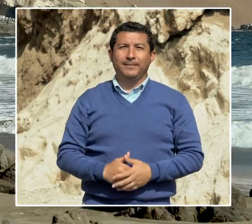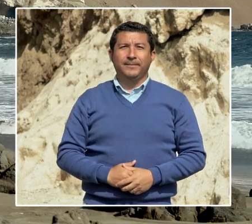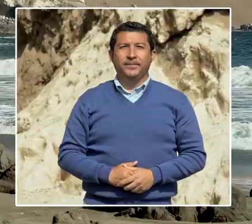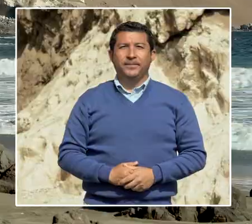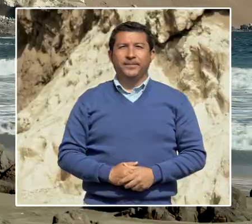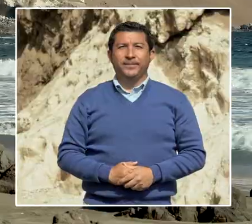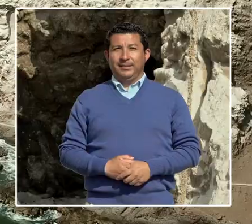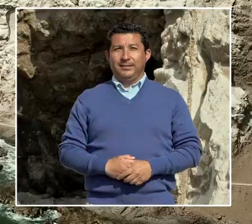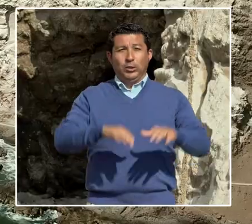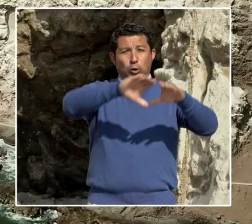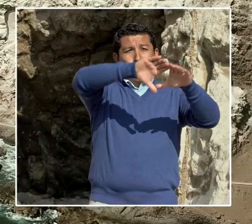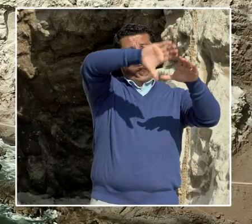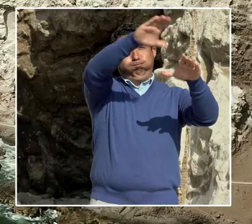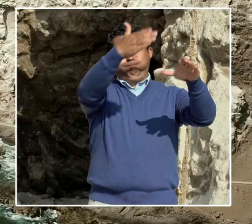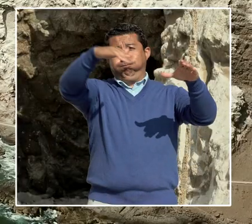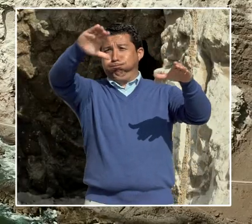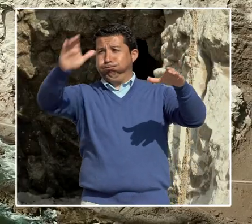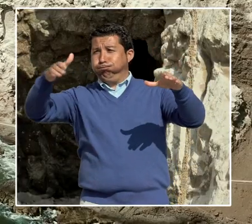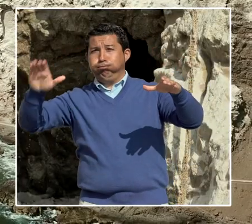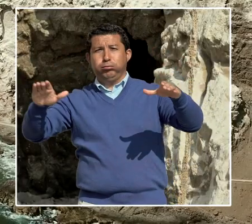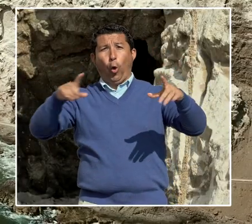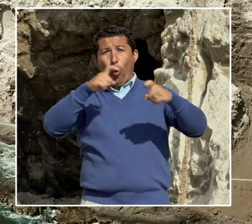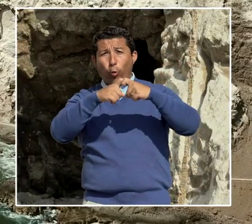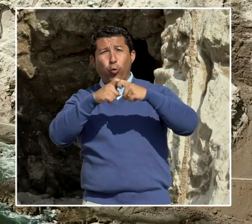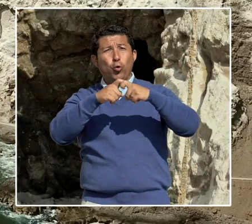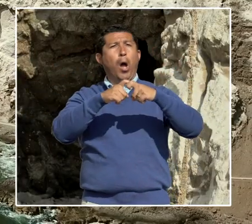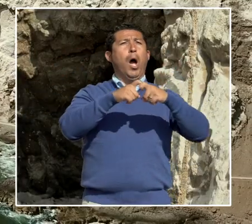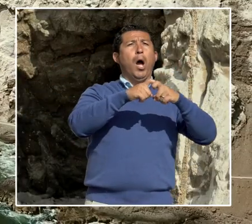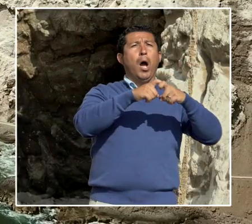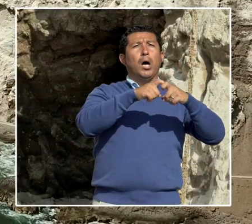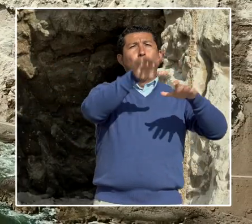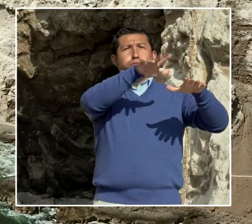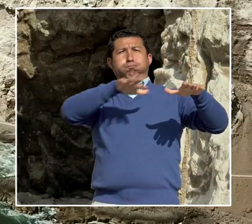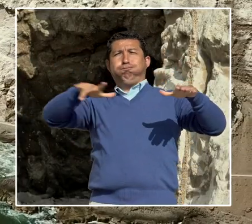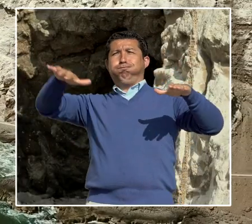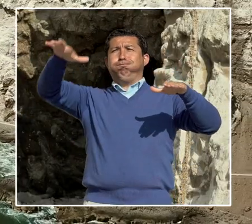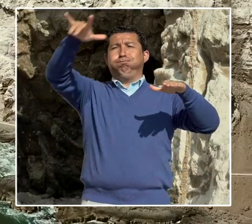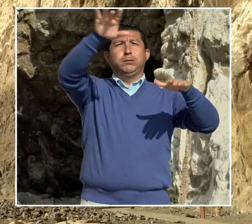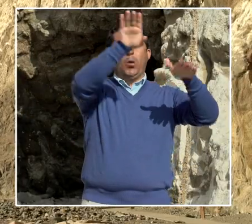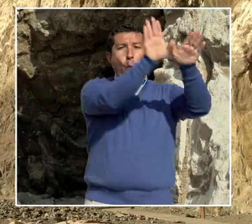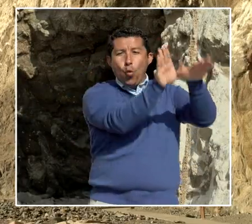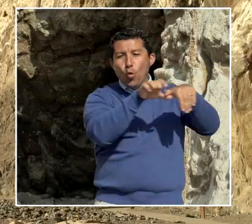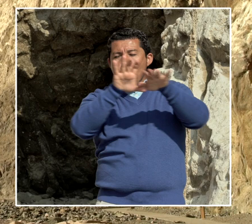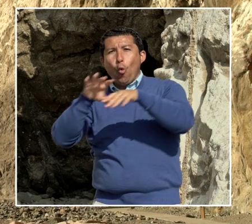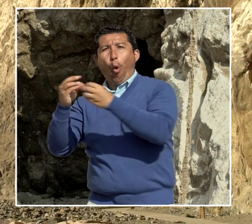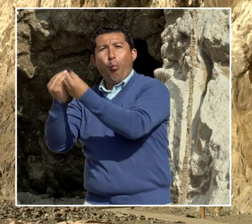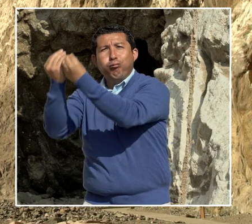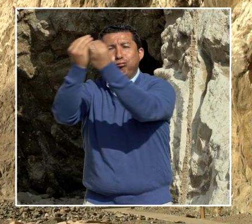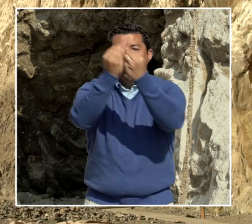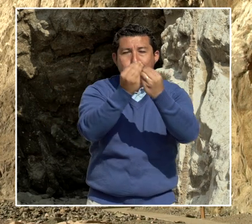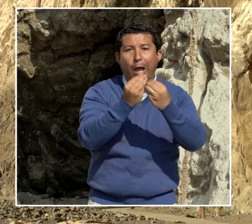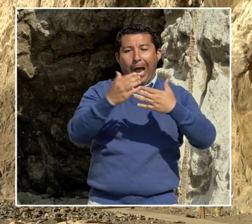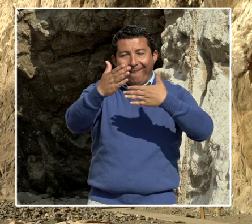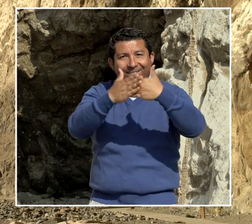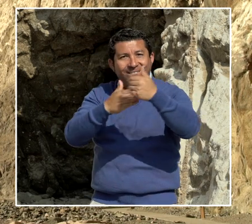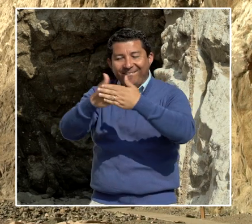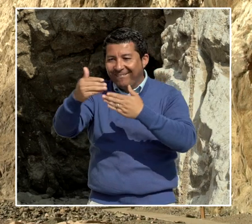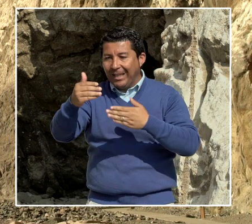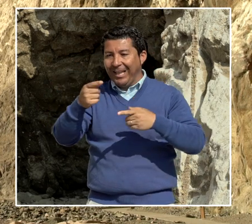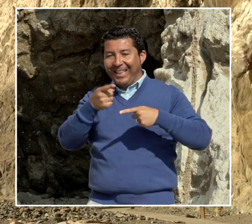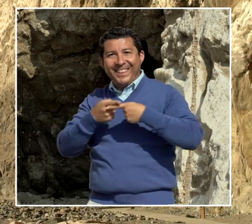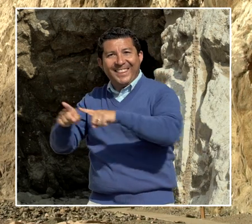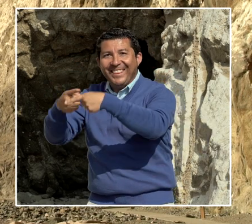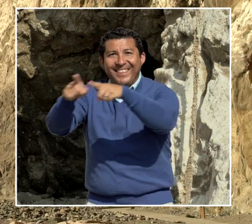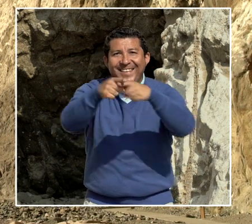alrededor de estos imponentes roqueríos decenas de pájaros dan vida a un ambiente rico en biodiversidad